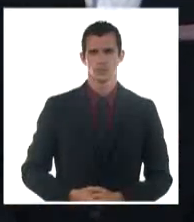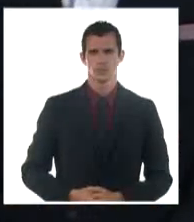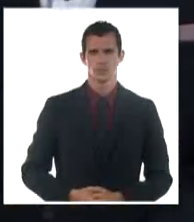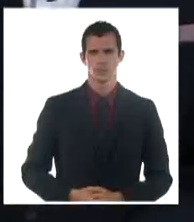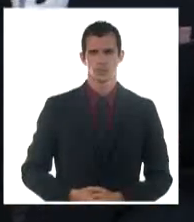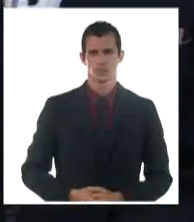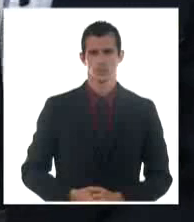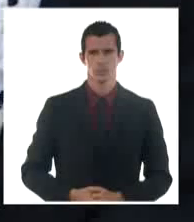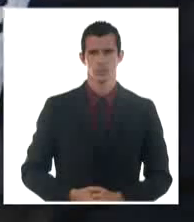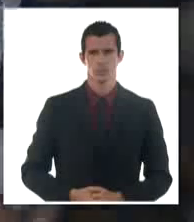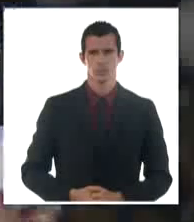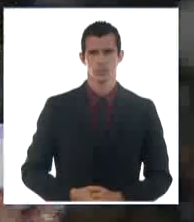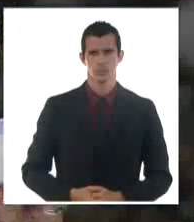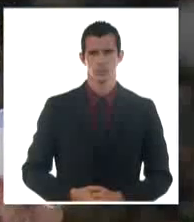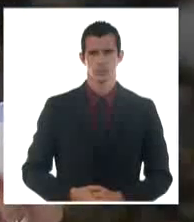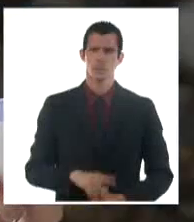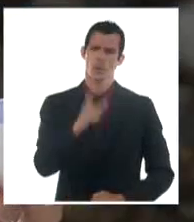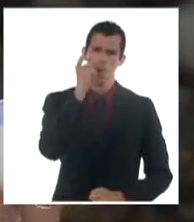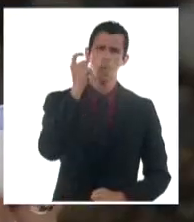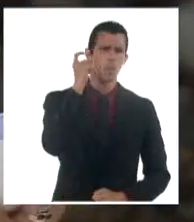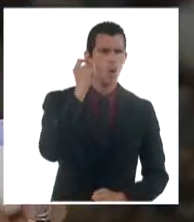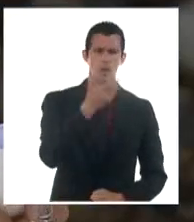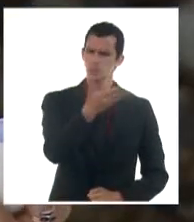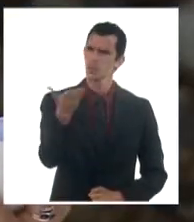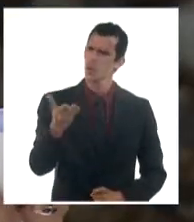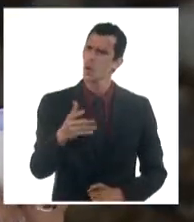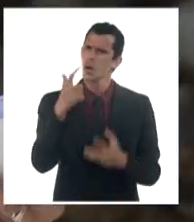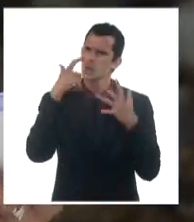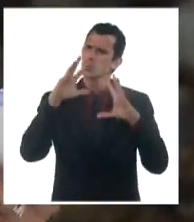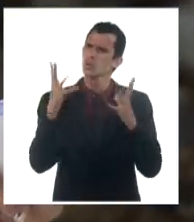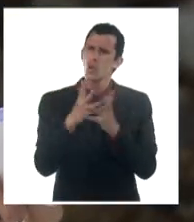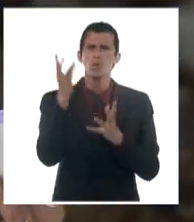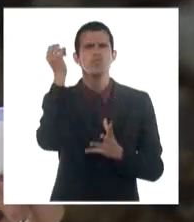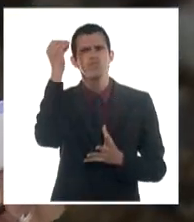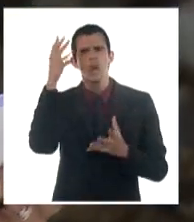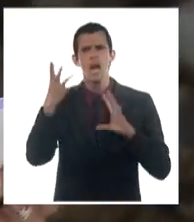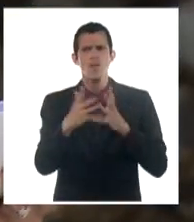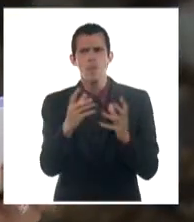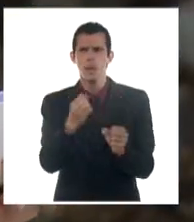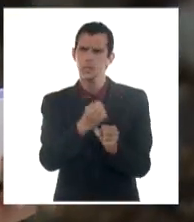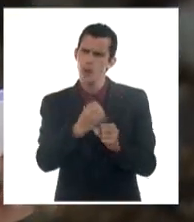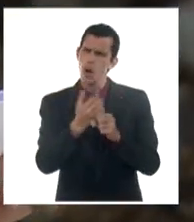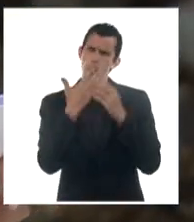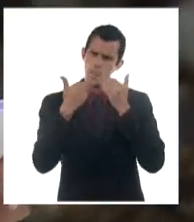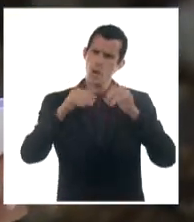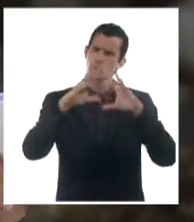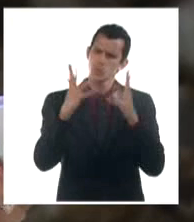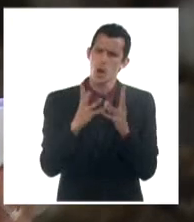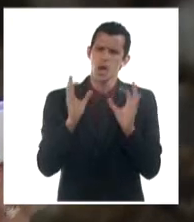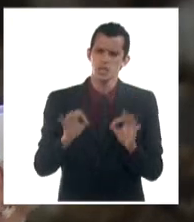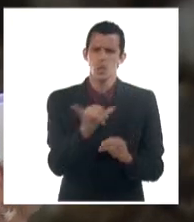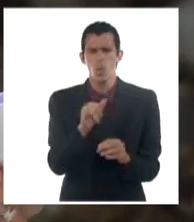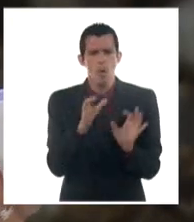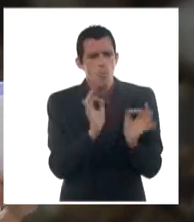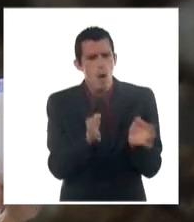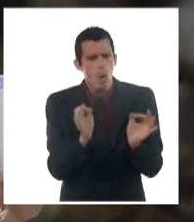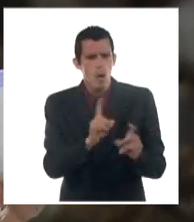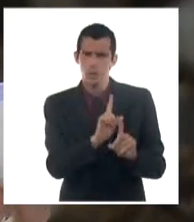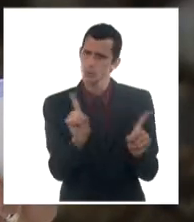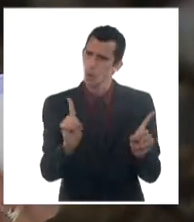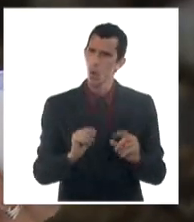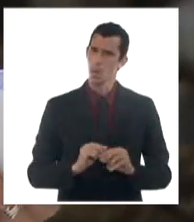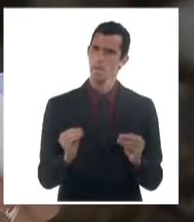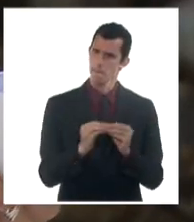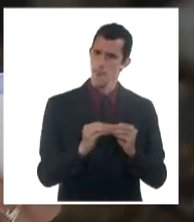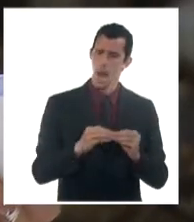cada hombre y para cada mujer. El trabajo creador, el trabajo para beneficio del trabajador y del pueblo, es